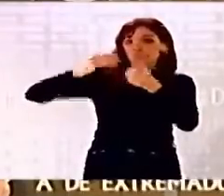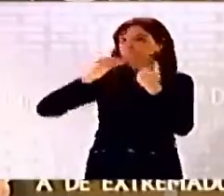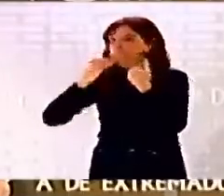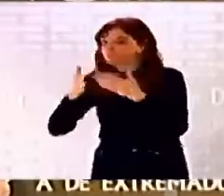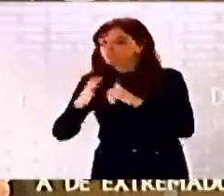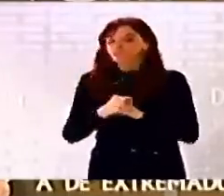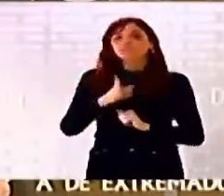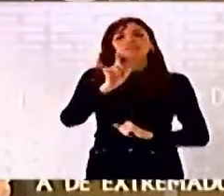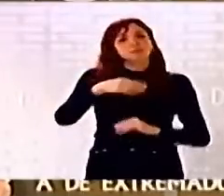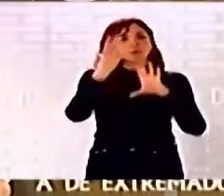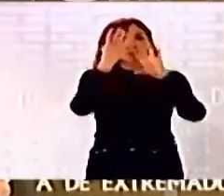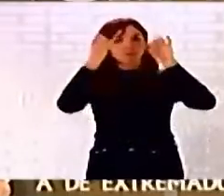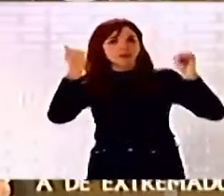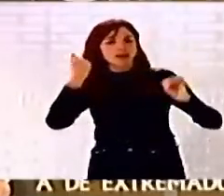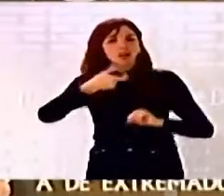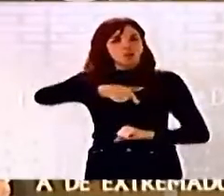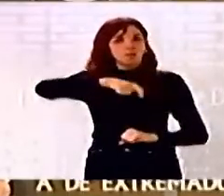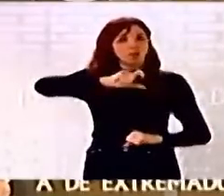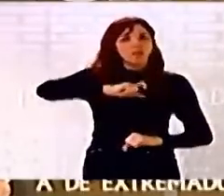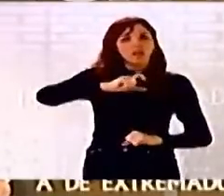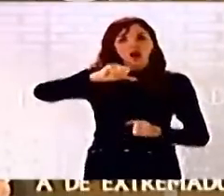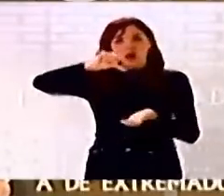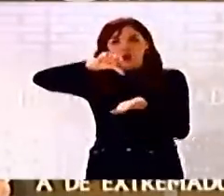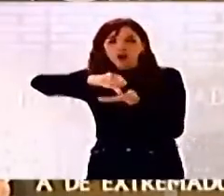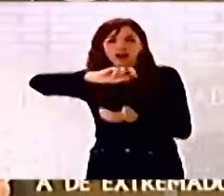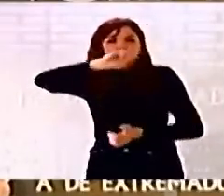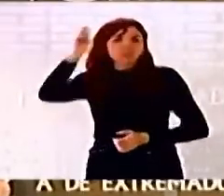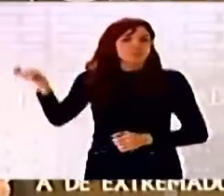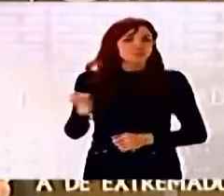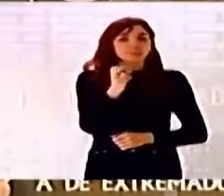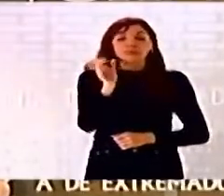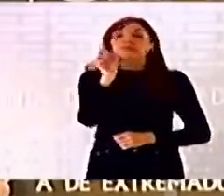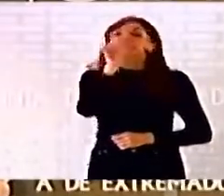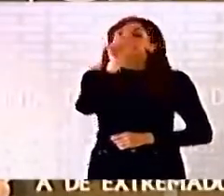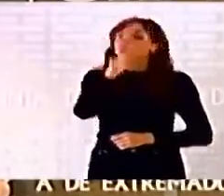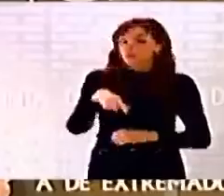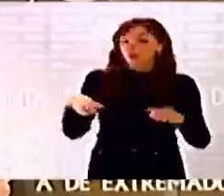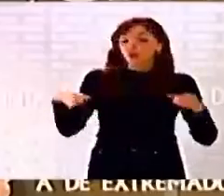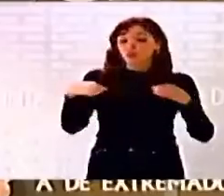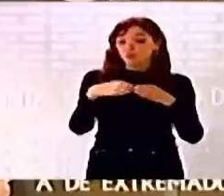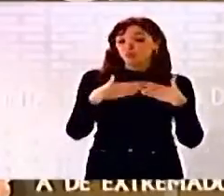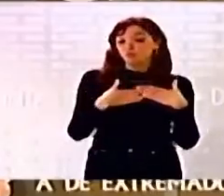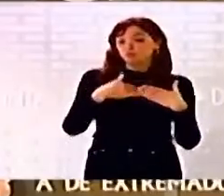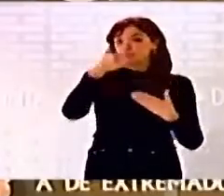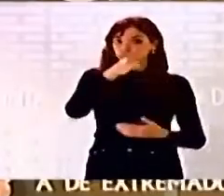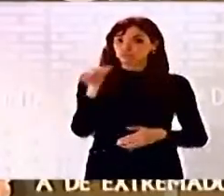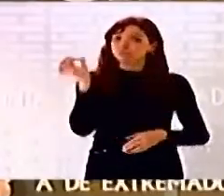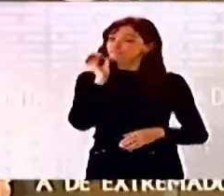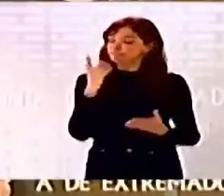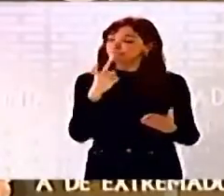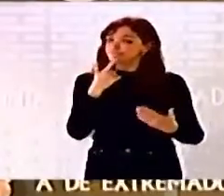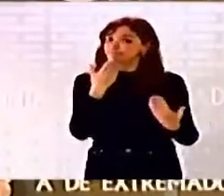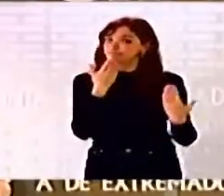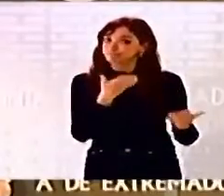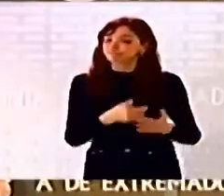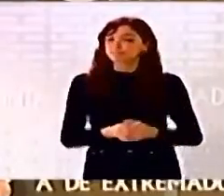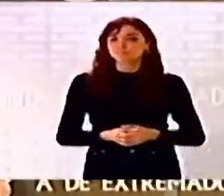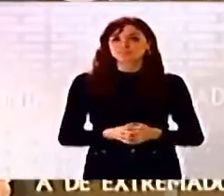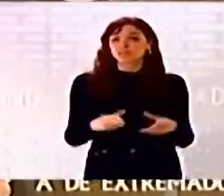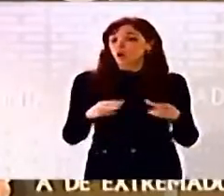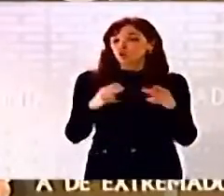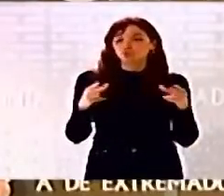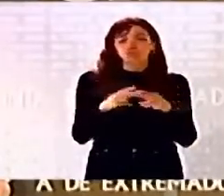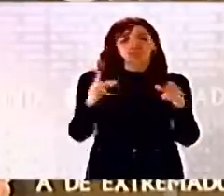y fuerzas de seguridad, incluidas las policías locales, a los voluntarios, a las voluntarias, a la sociedad